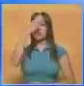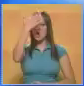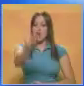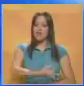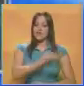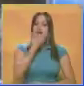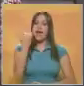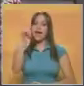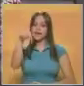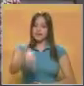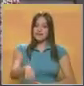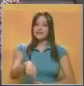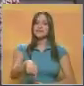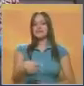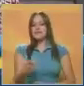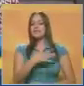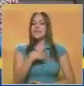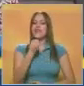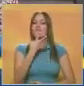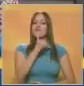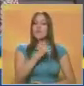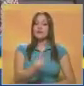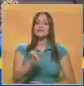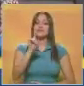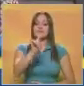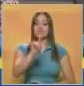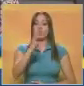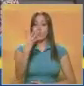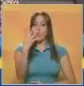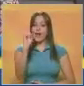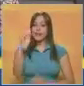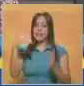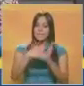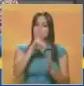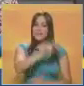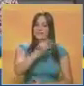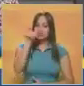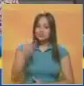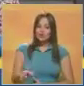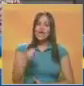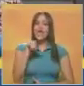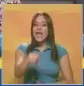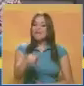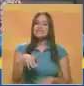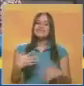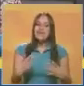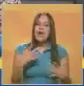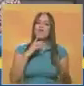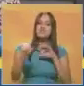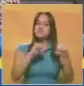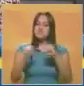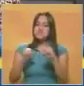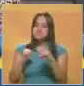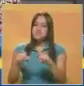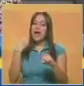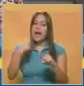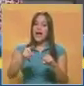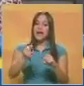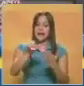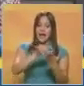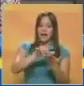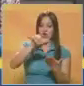tardes. Nos encontramos en Maiquetía y queremos informarle que más de 140.000 personas han salido, se han movilizado por el Aeropuerto Simón